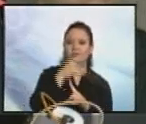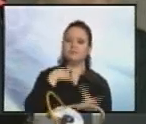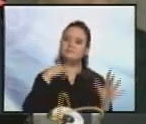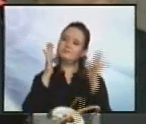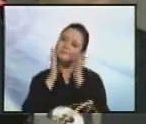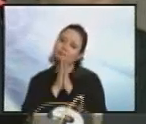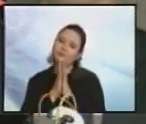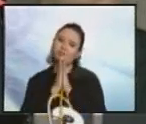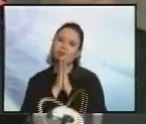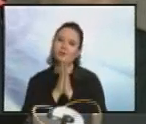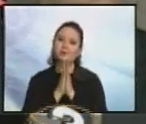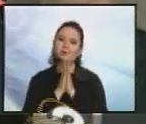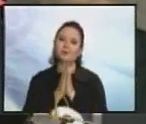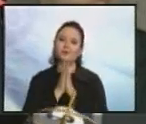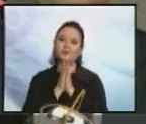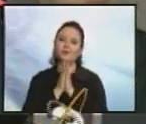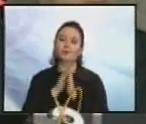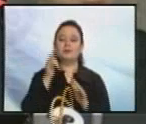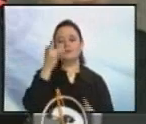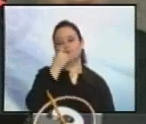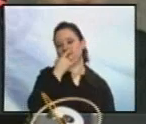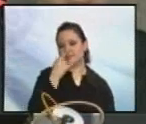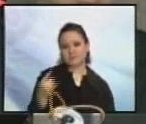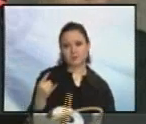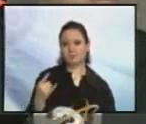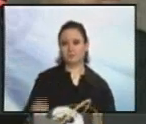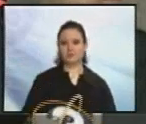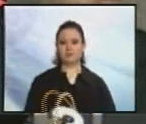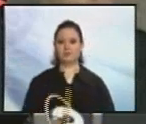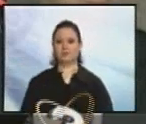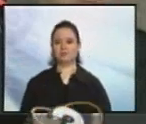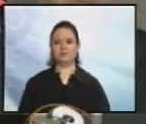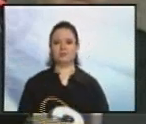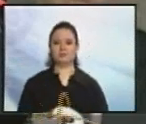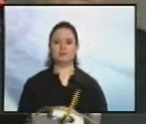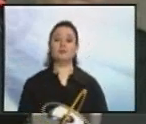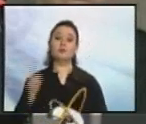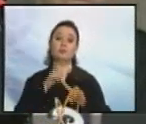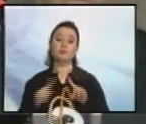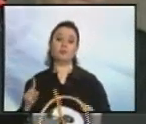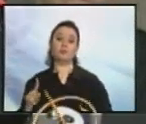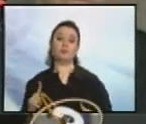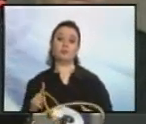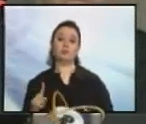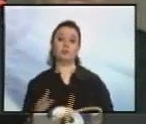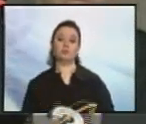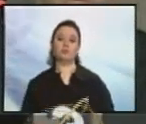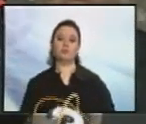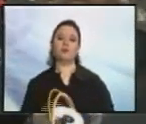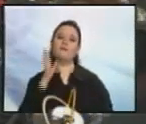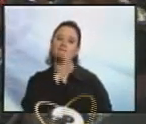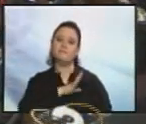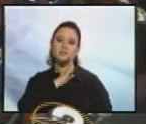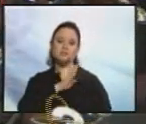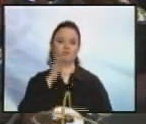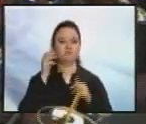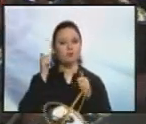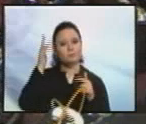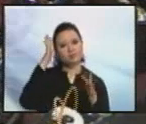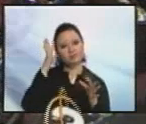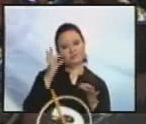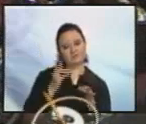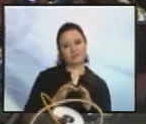mis compatriotas su exculpación por el beneficio de la buena fe.